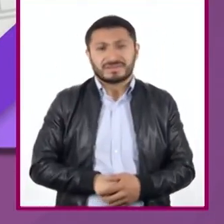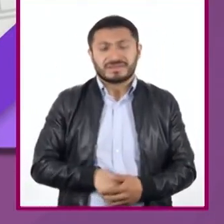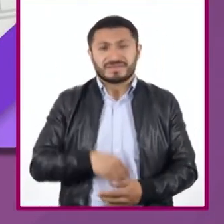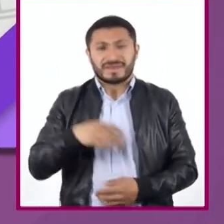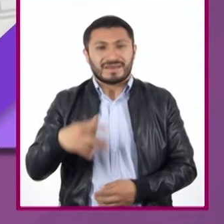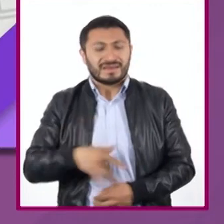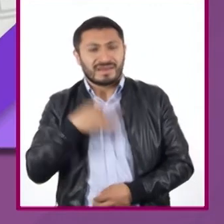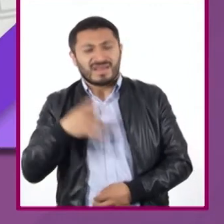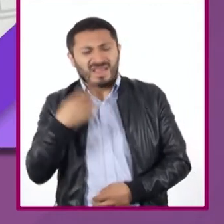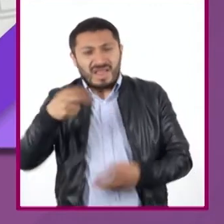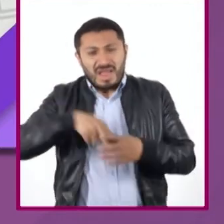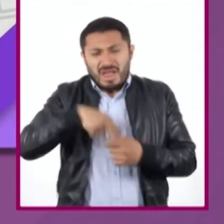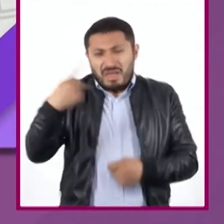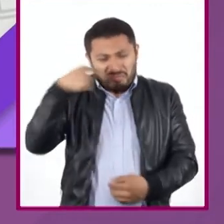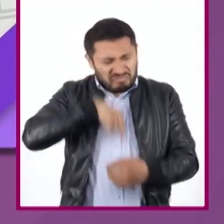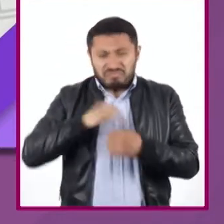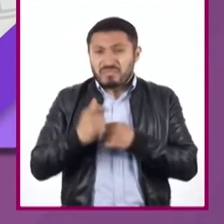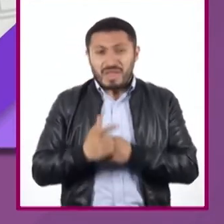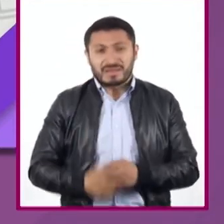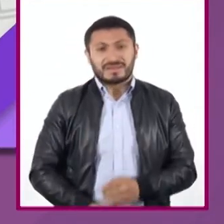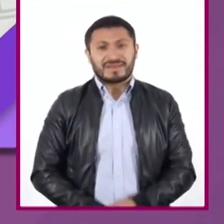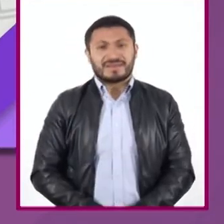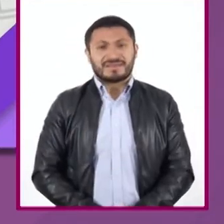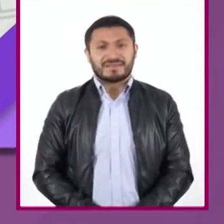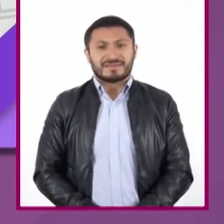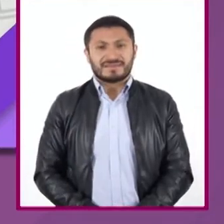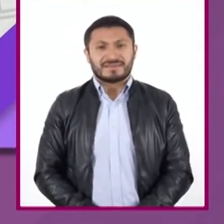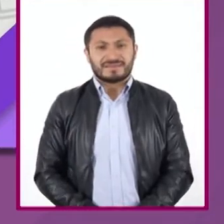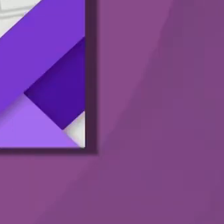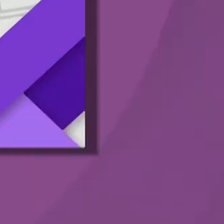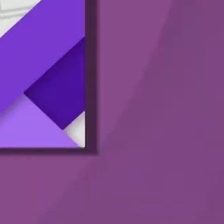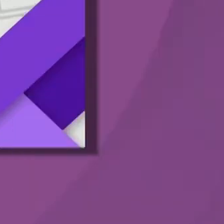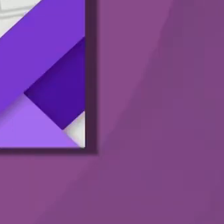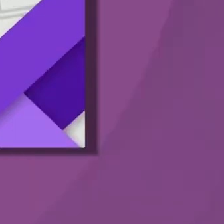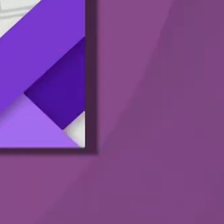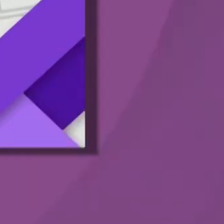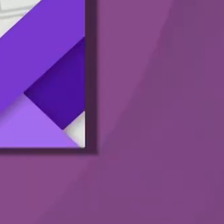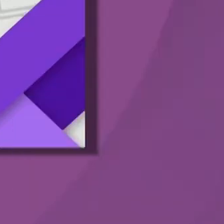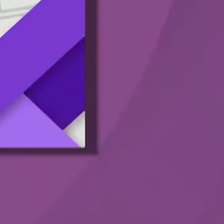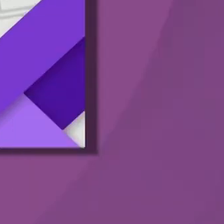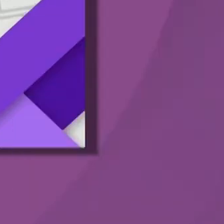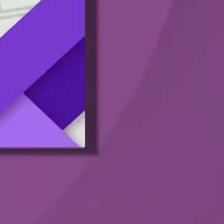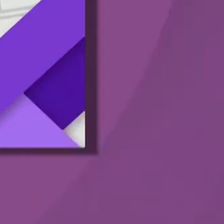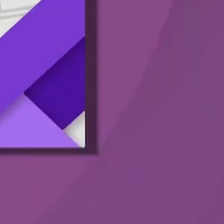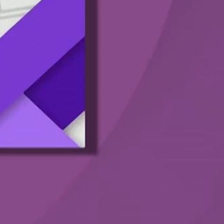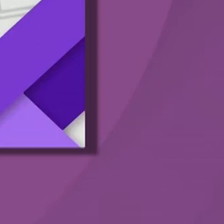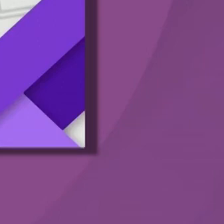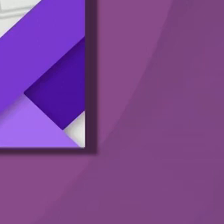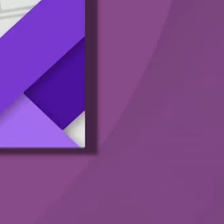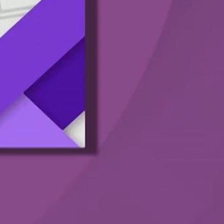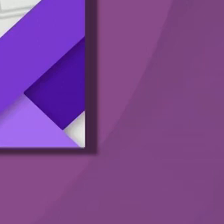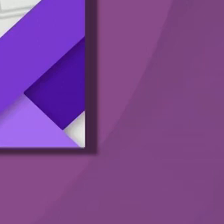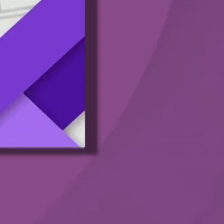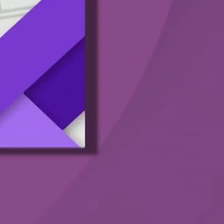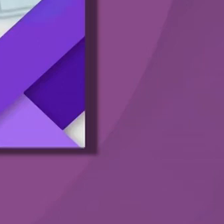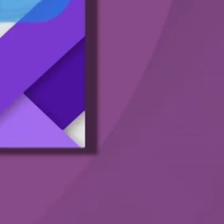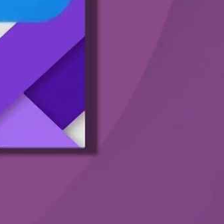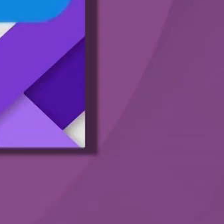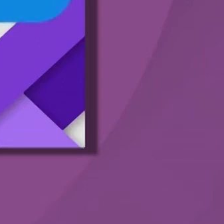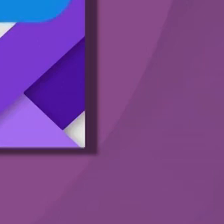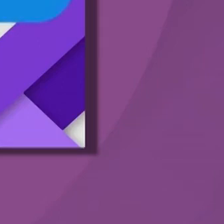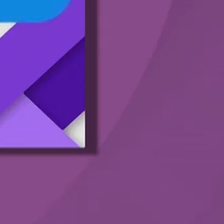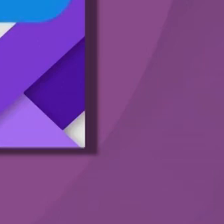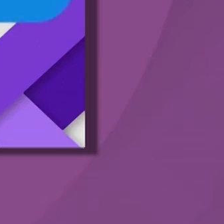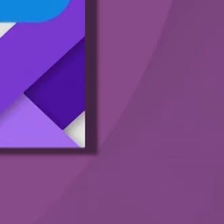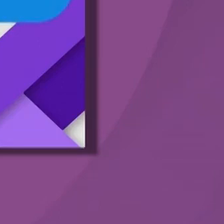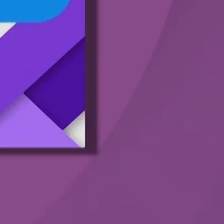vacío o necesidad. La decisión de cambiar para llenar el vacío o la necesidad.